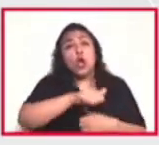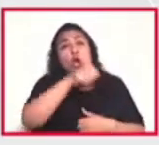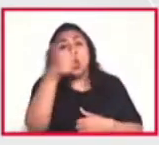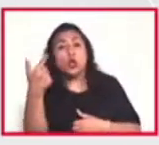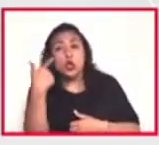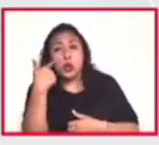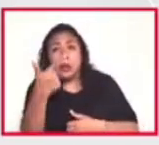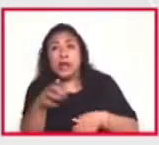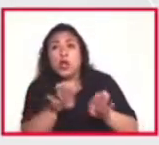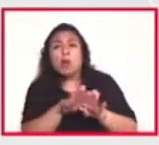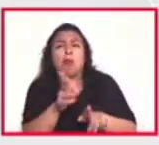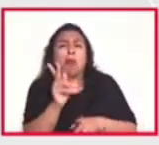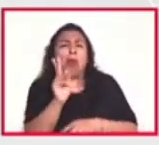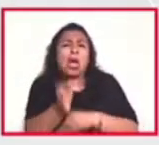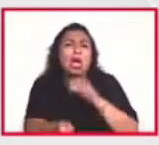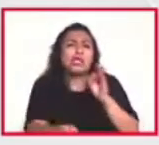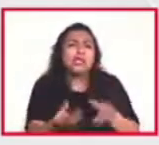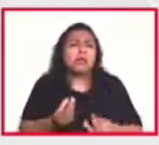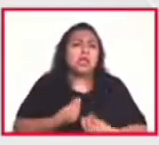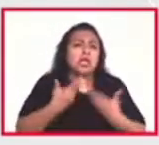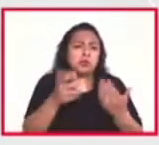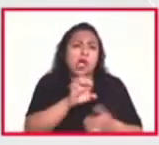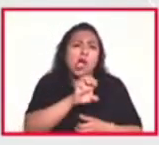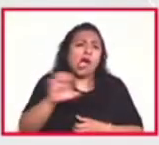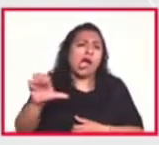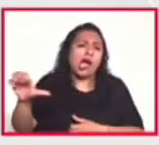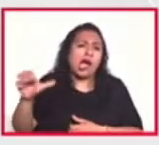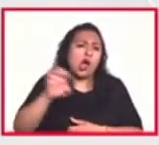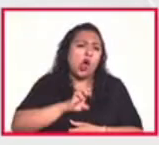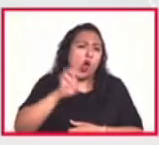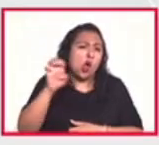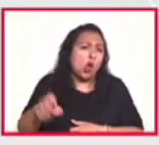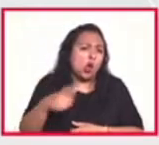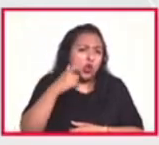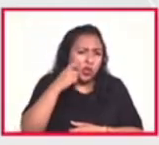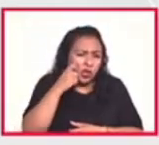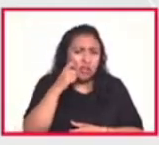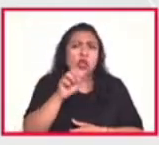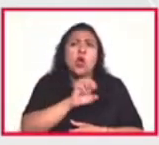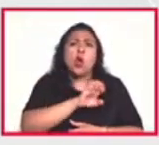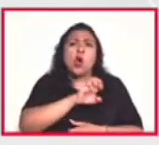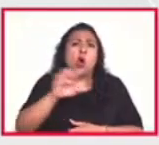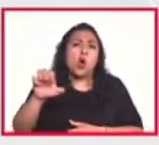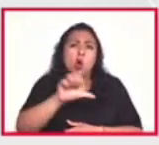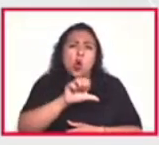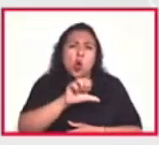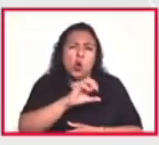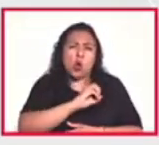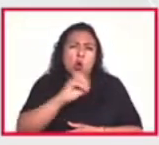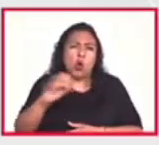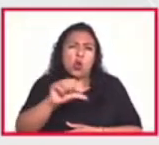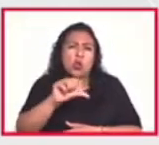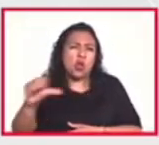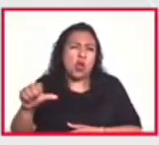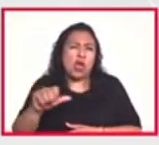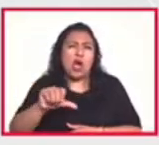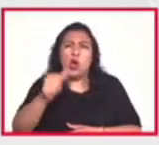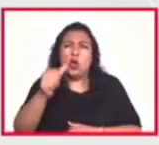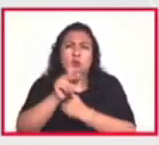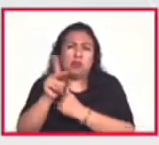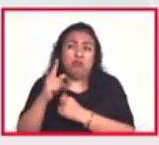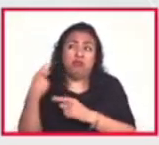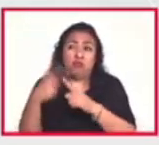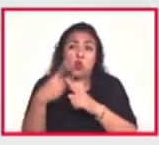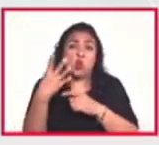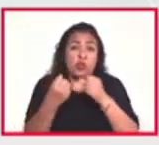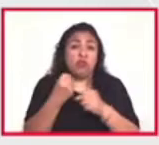una tolerancia a las expresiones de racismo y de xenofobia que han dominado en los últimos 4 años en el